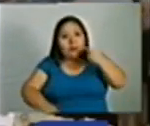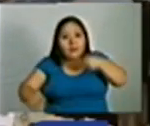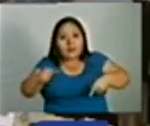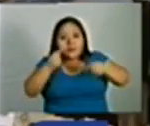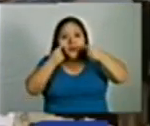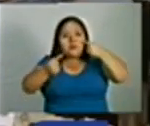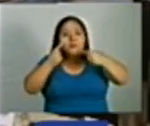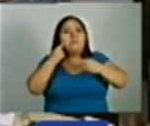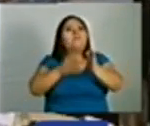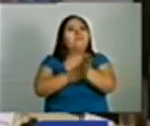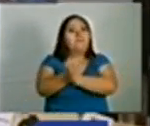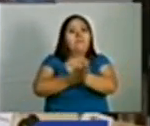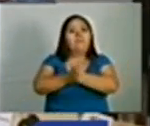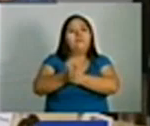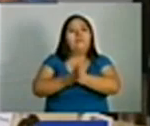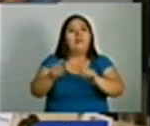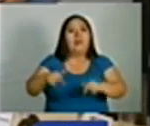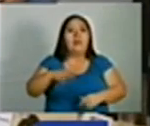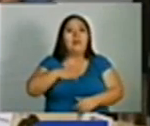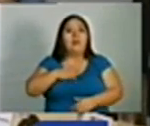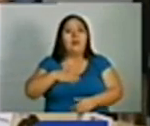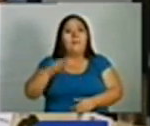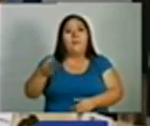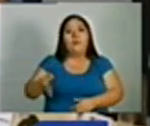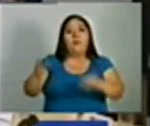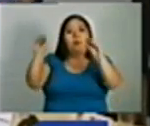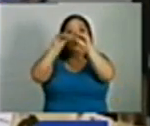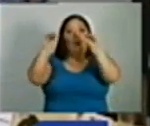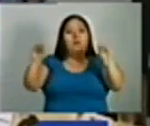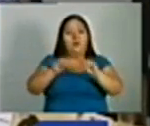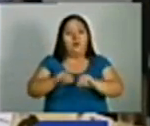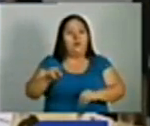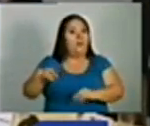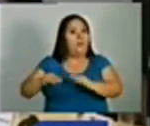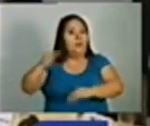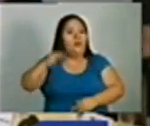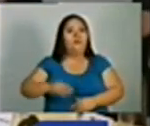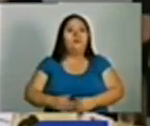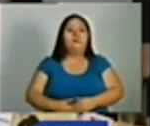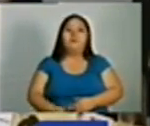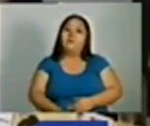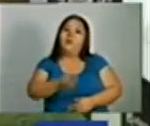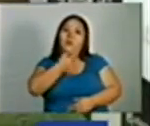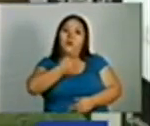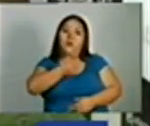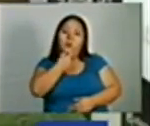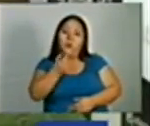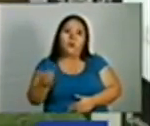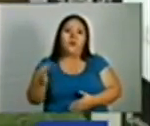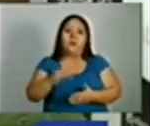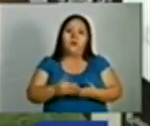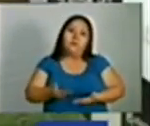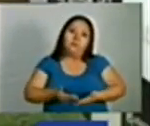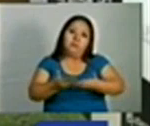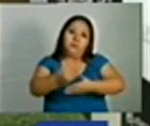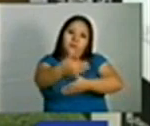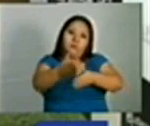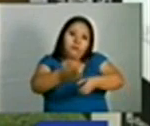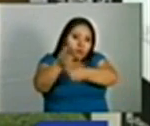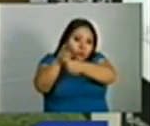están interesados en la criptomoneda en El Salvador es mayor. Con esta información regreso al set principal.